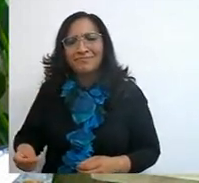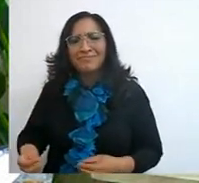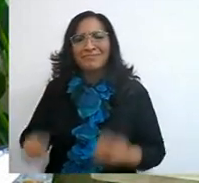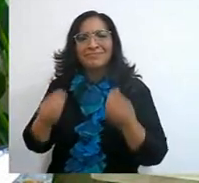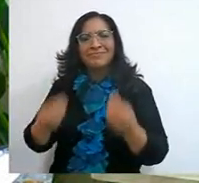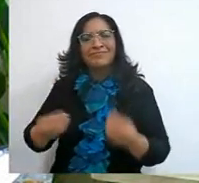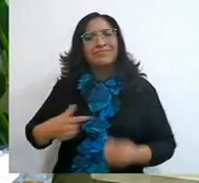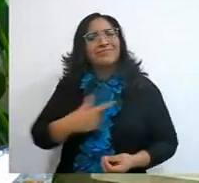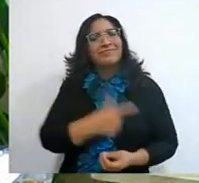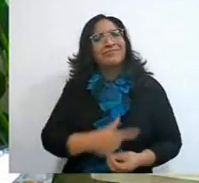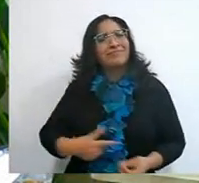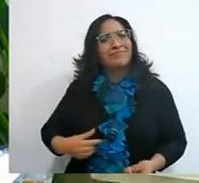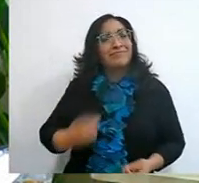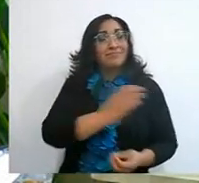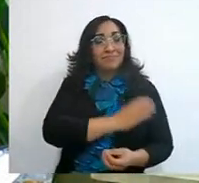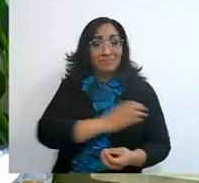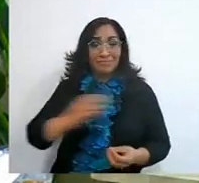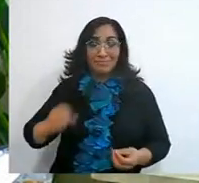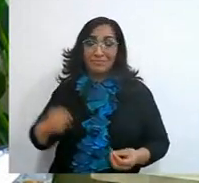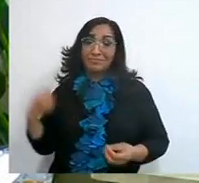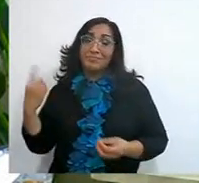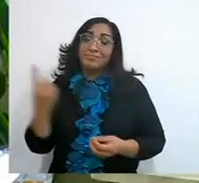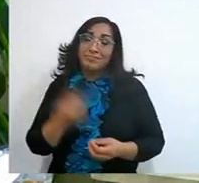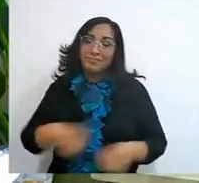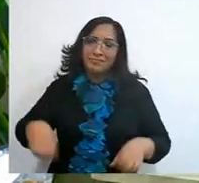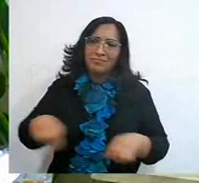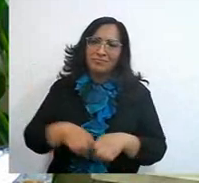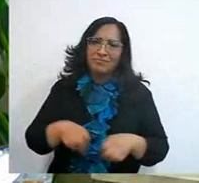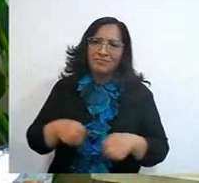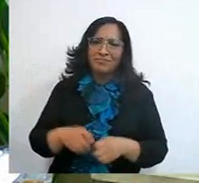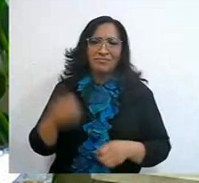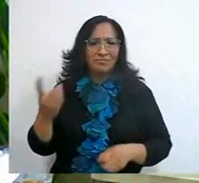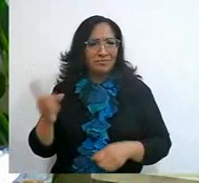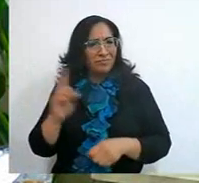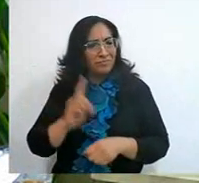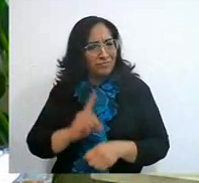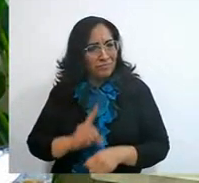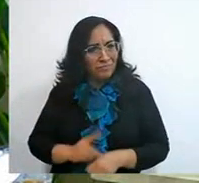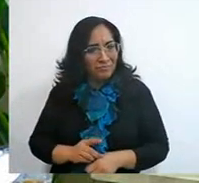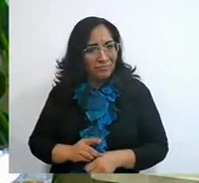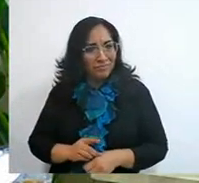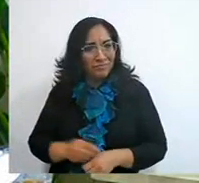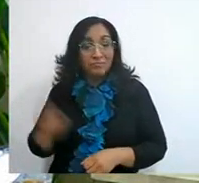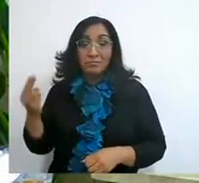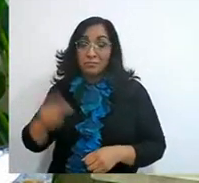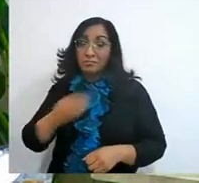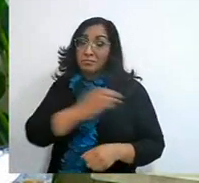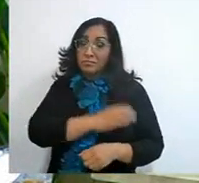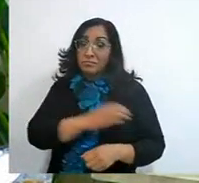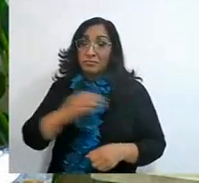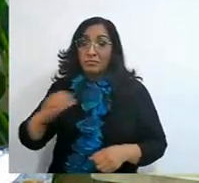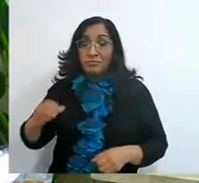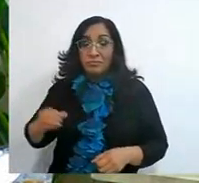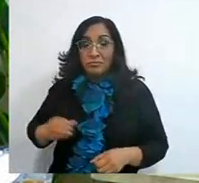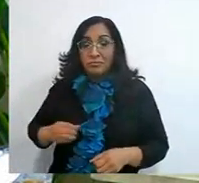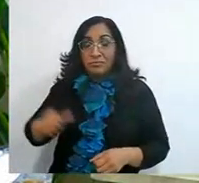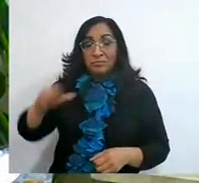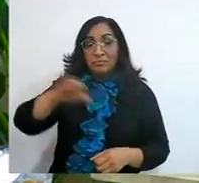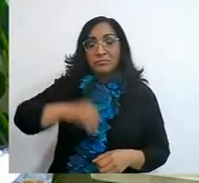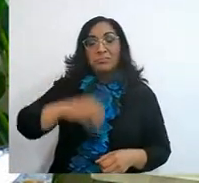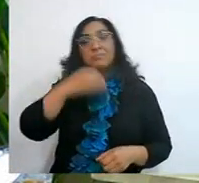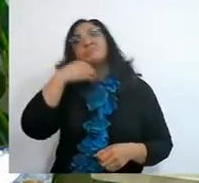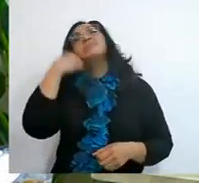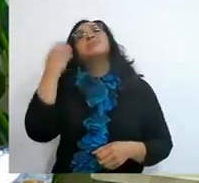cristianos. Como hoy, los que un día nos llamamos cristianos, hoy me quiero